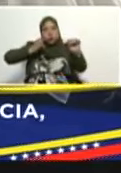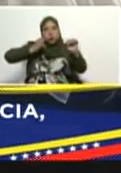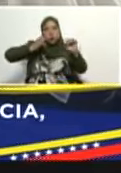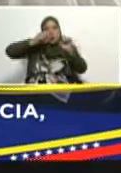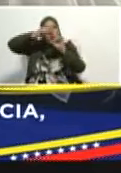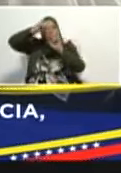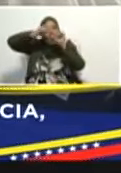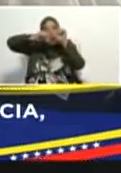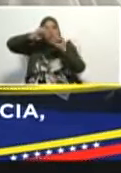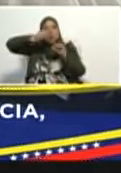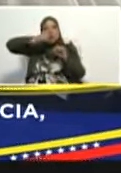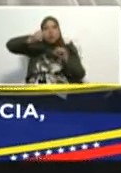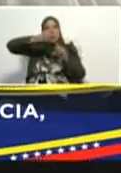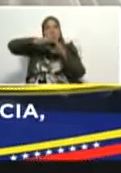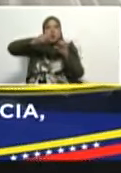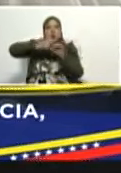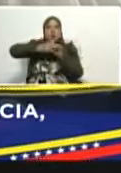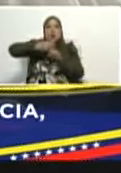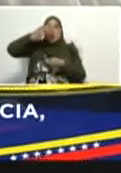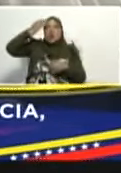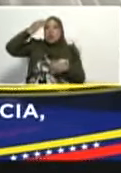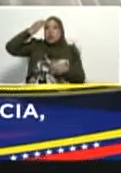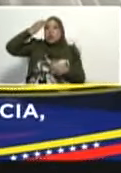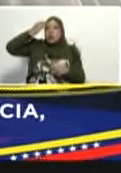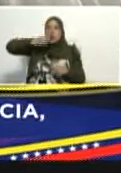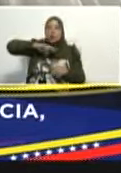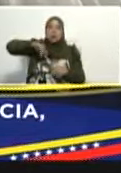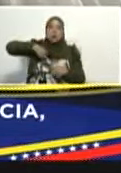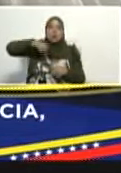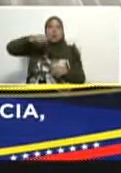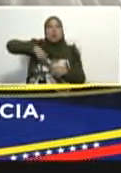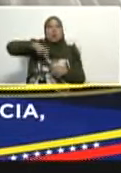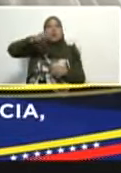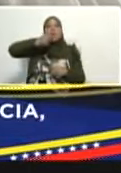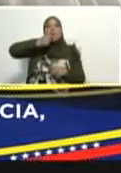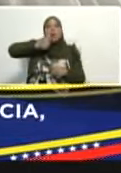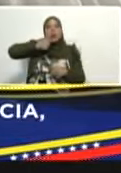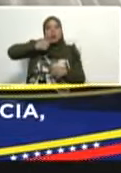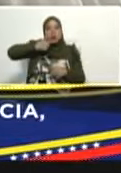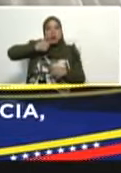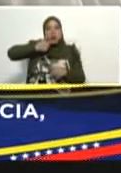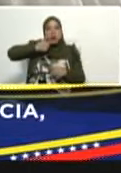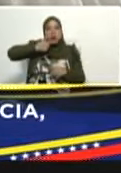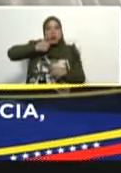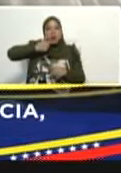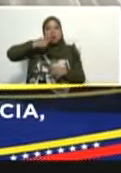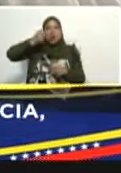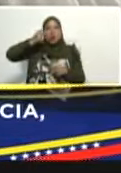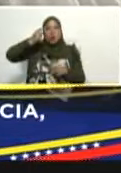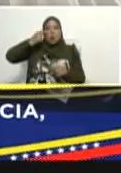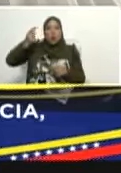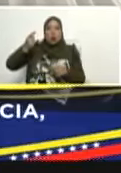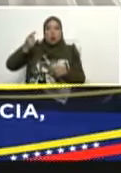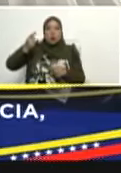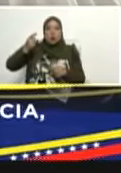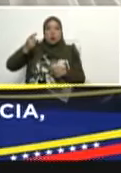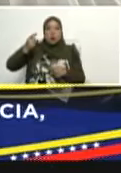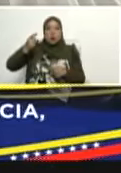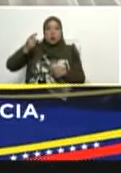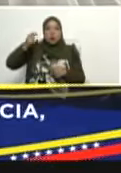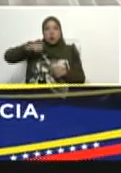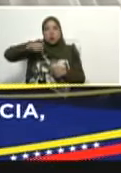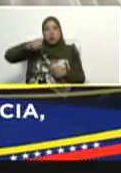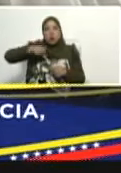astrólogos todos lo dicen. Y nosotros en este día tan hermoso vamos a develar